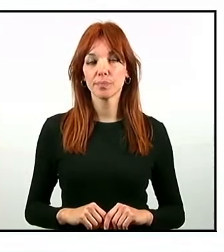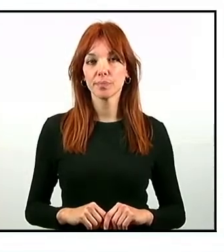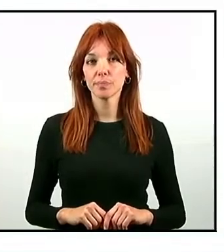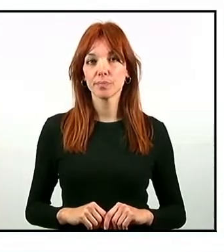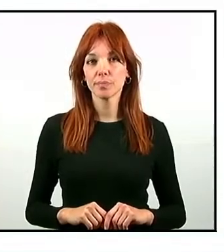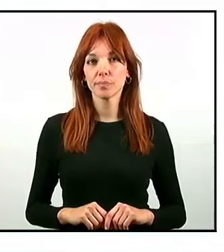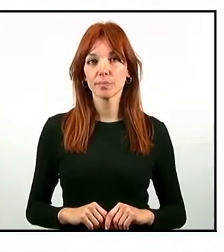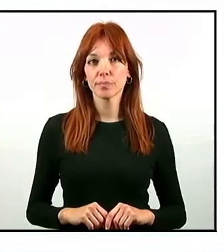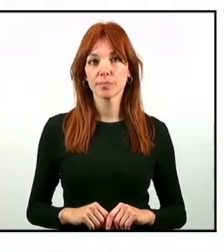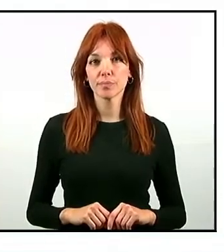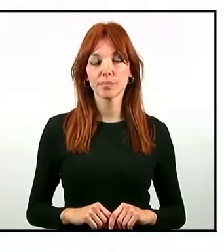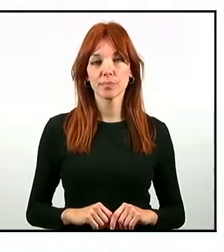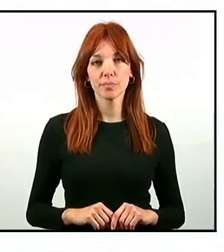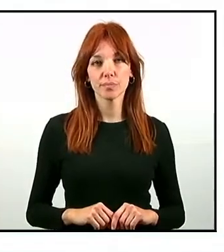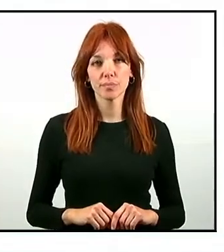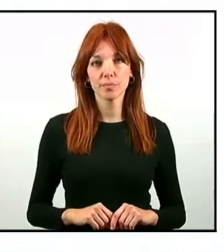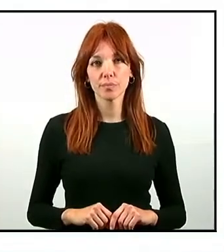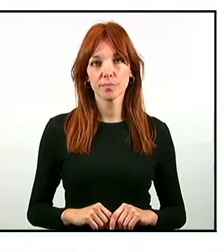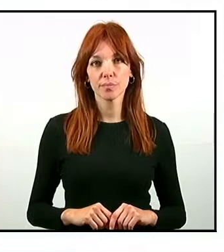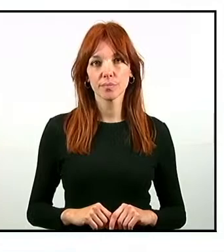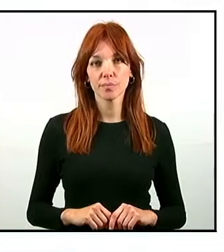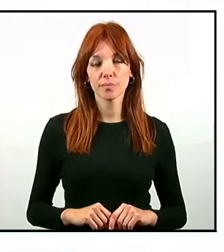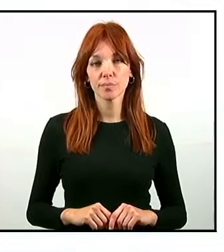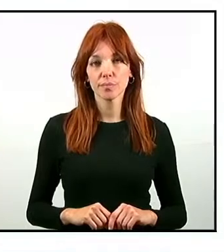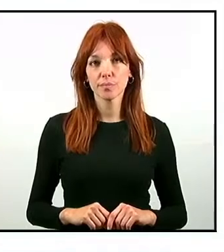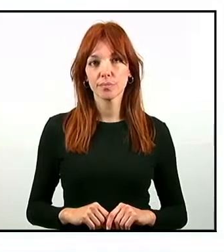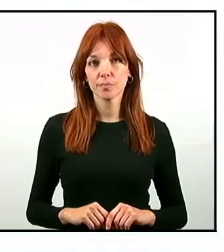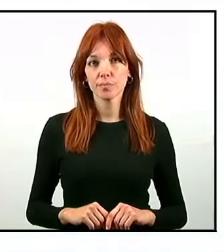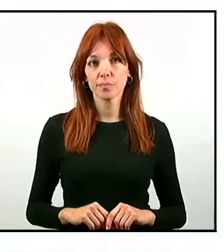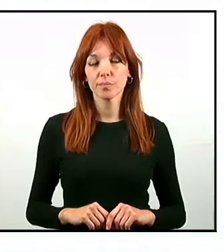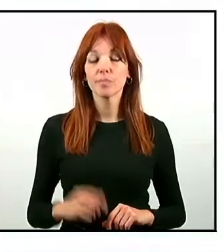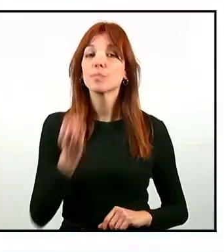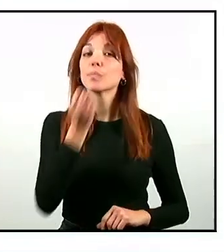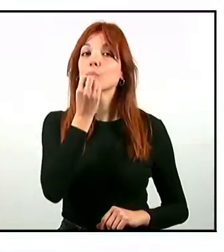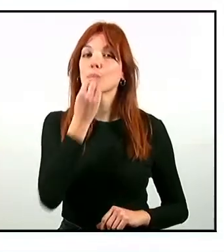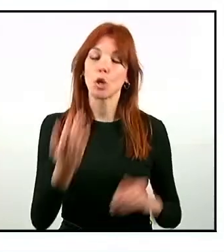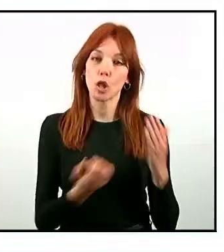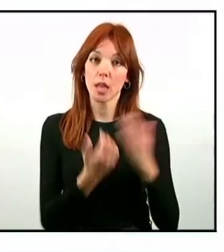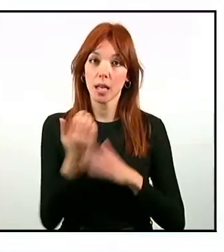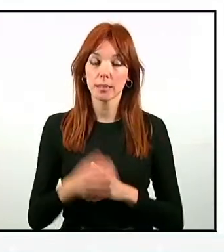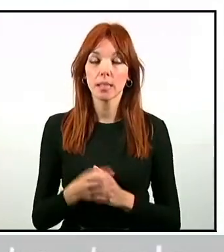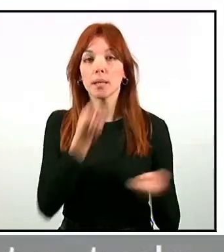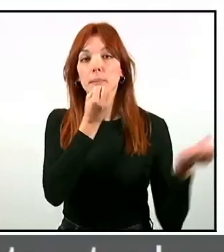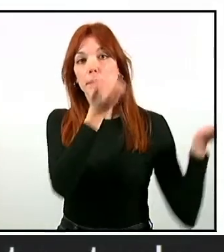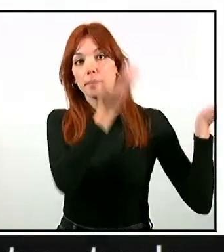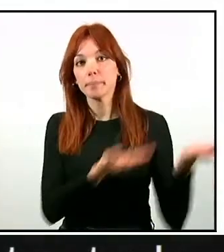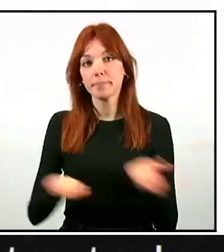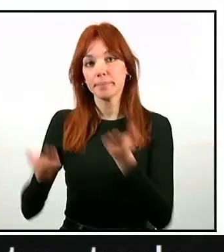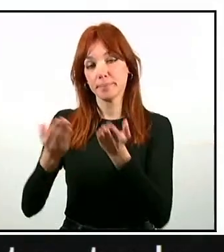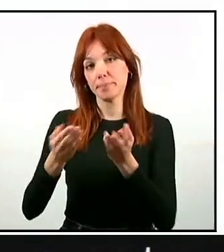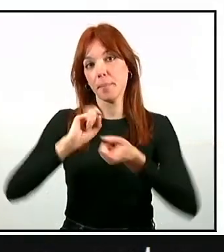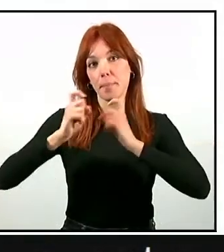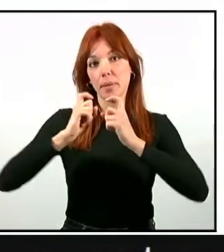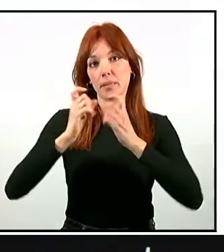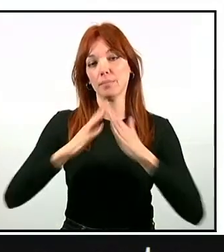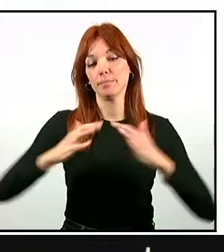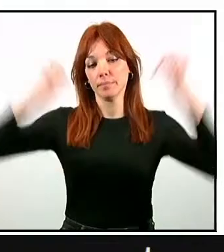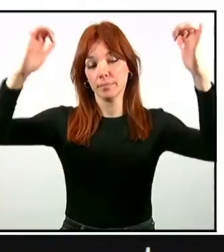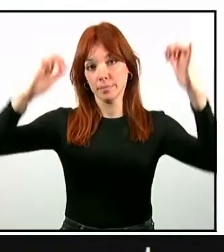¿Sí? ¿Perfecto todo? Vale, muy bien, buenos días. Bienvenidos a esta rueda de